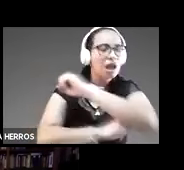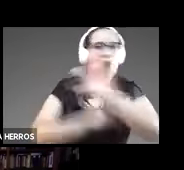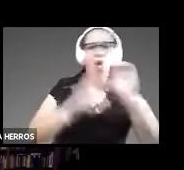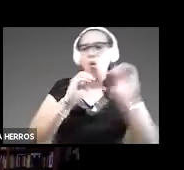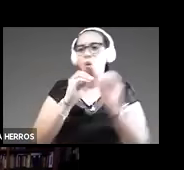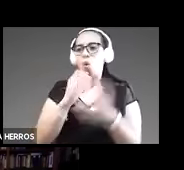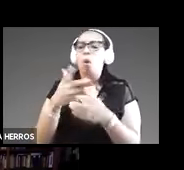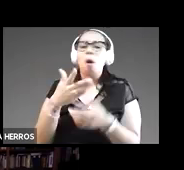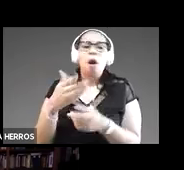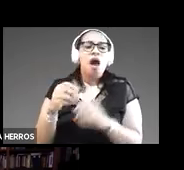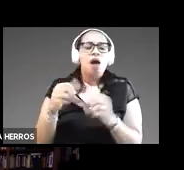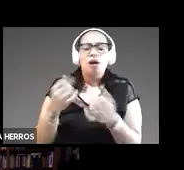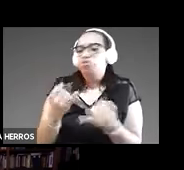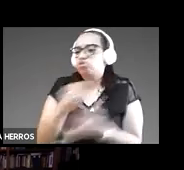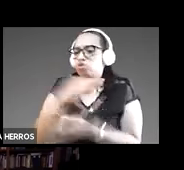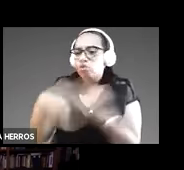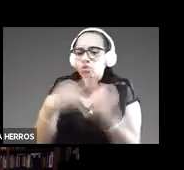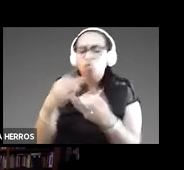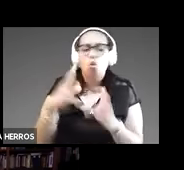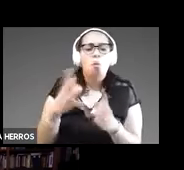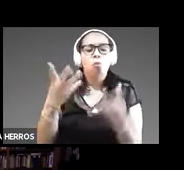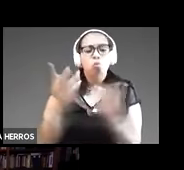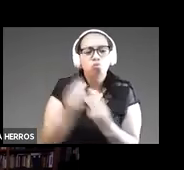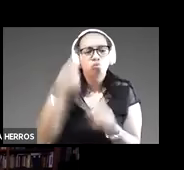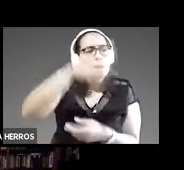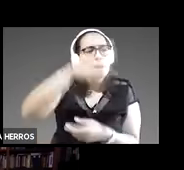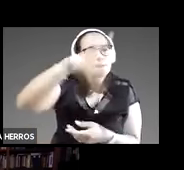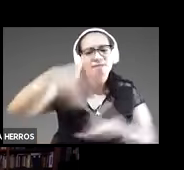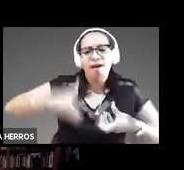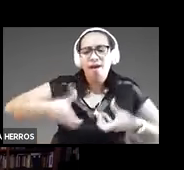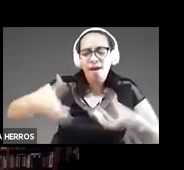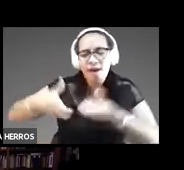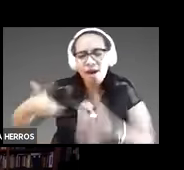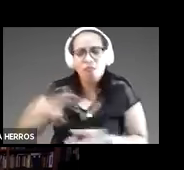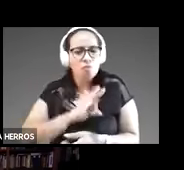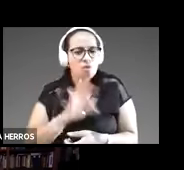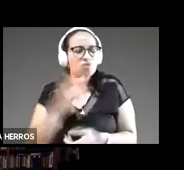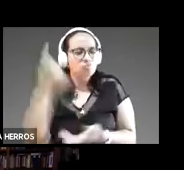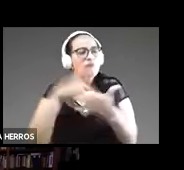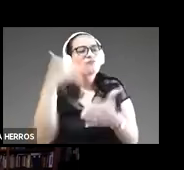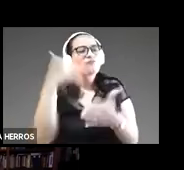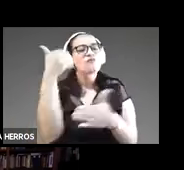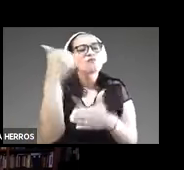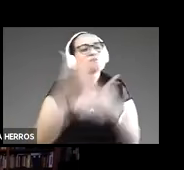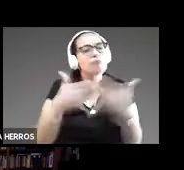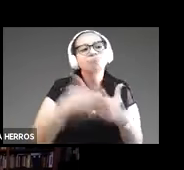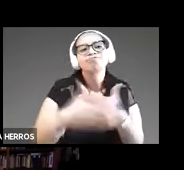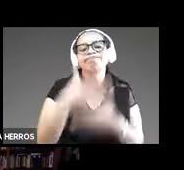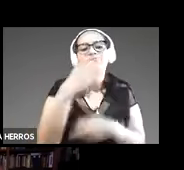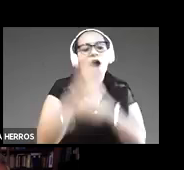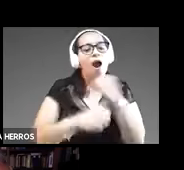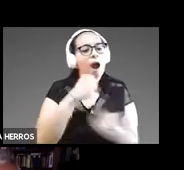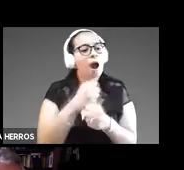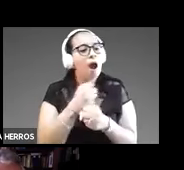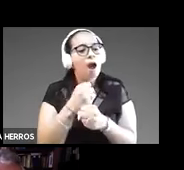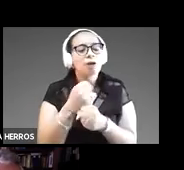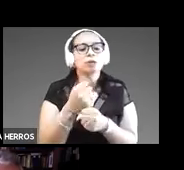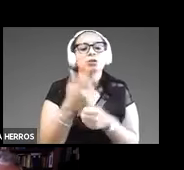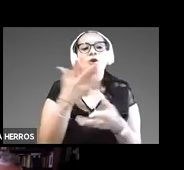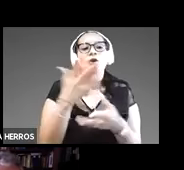camellón. O sea, yo creo que nos faltan un par de años y un par de evidencias, obviamente, estudio,